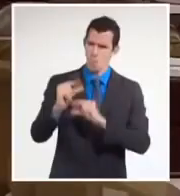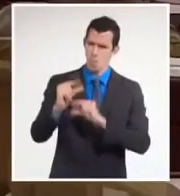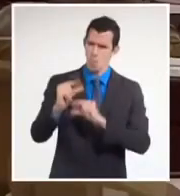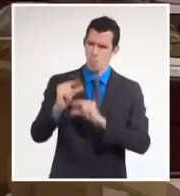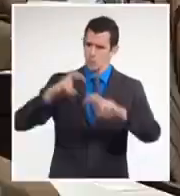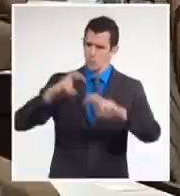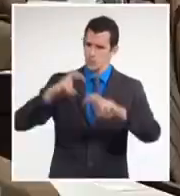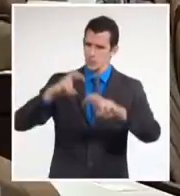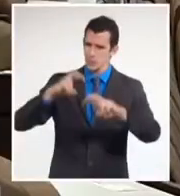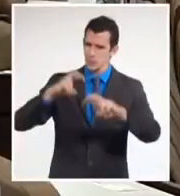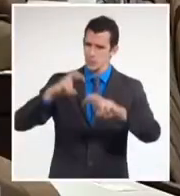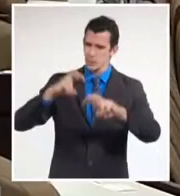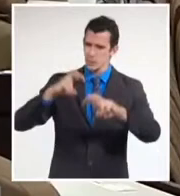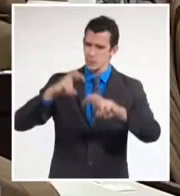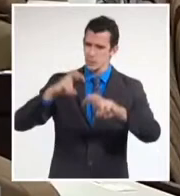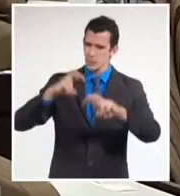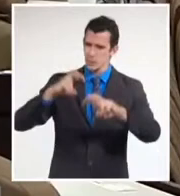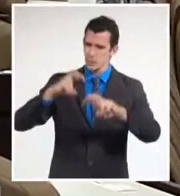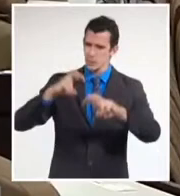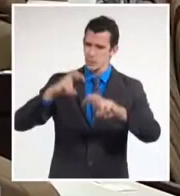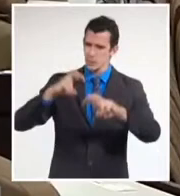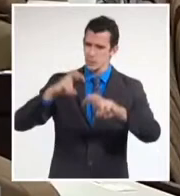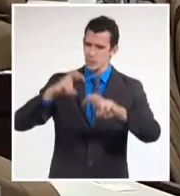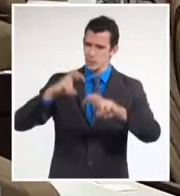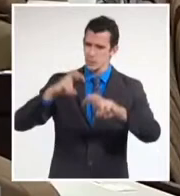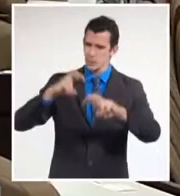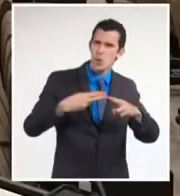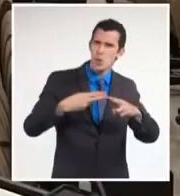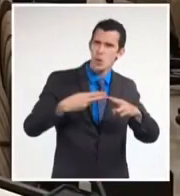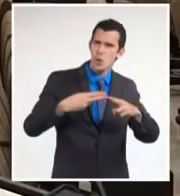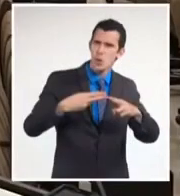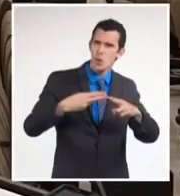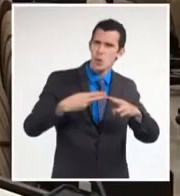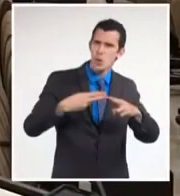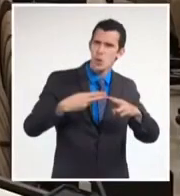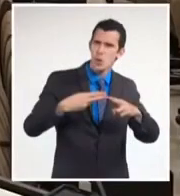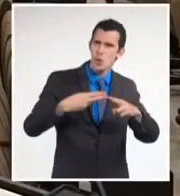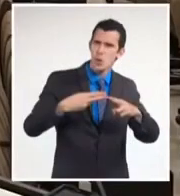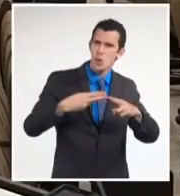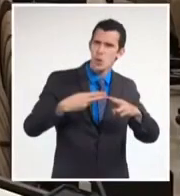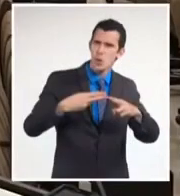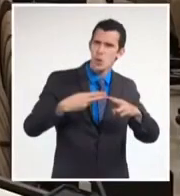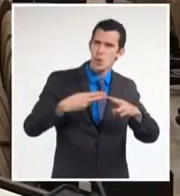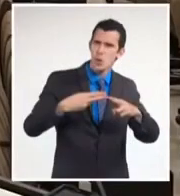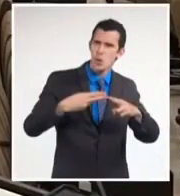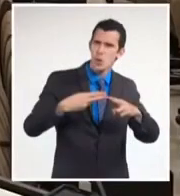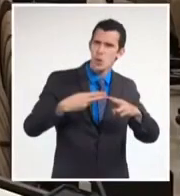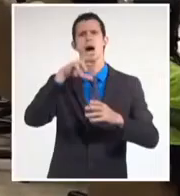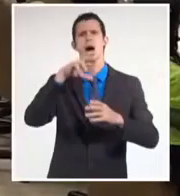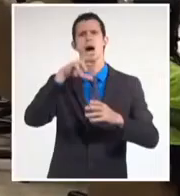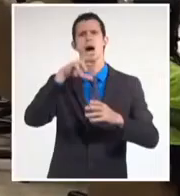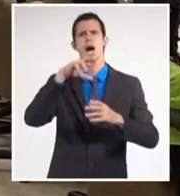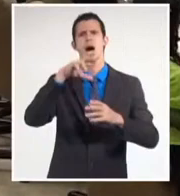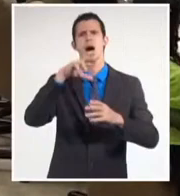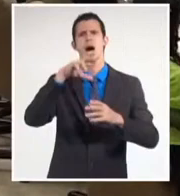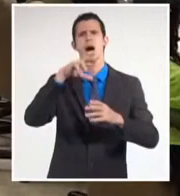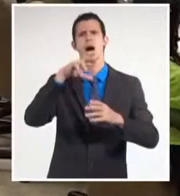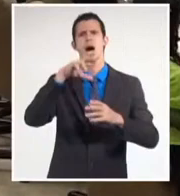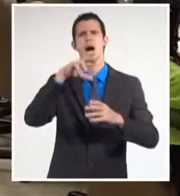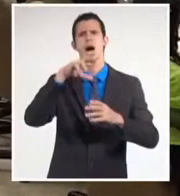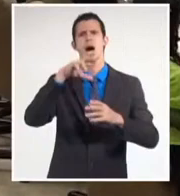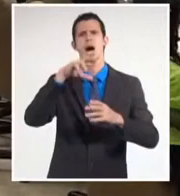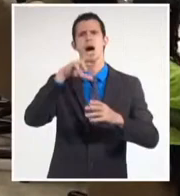enseñanza y la divulgación de la historia de Cuba y del marxismo-leninismo, y el Programa Nacional para el Estudio, Investigación y Difusión